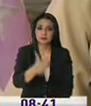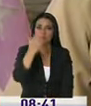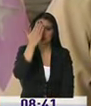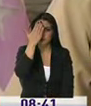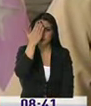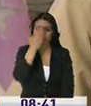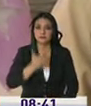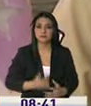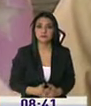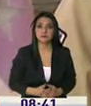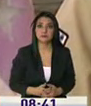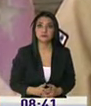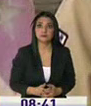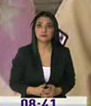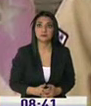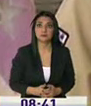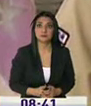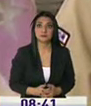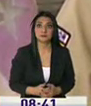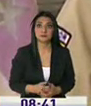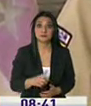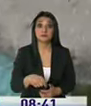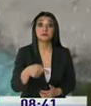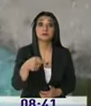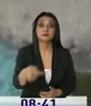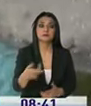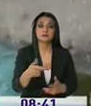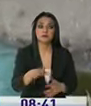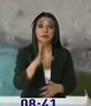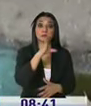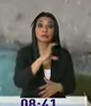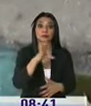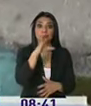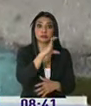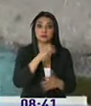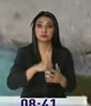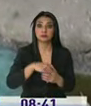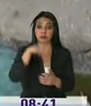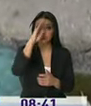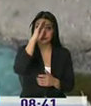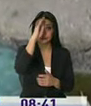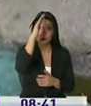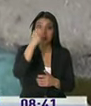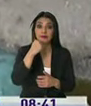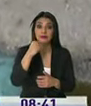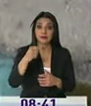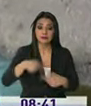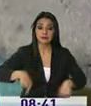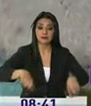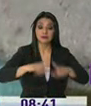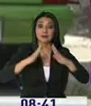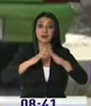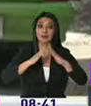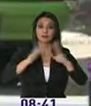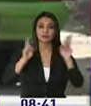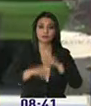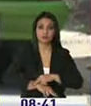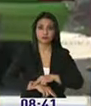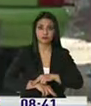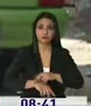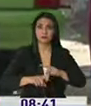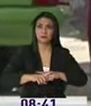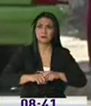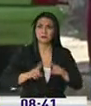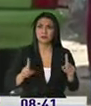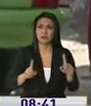estarían deteniéndose en las siguientes horas. La Policía Nacional asegura que el local ya fue clausurado, pero lo más